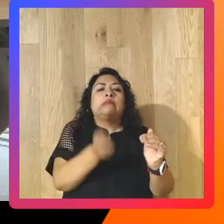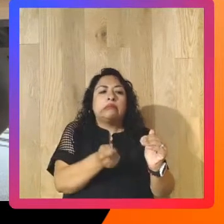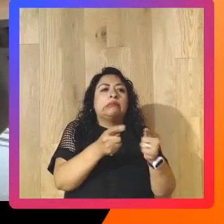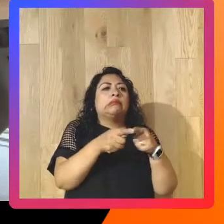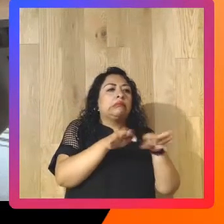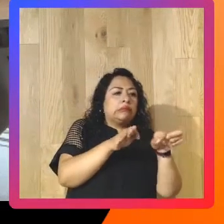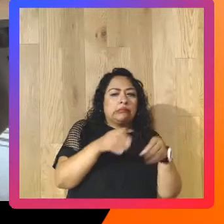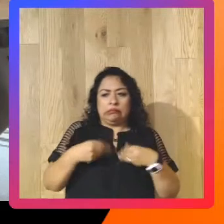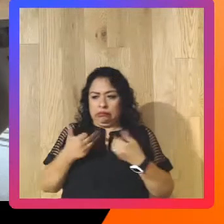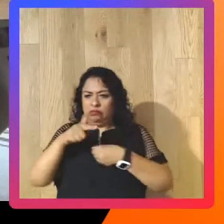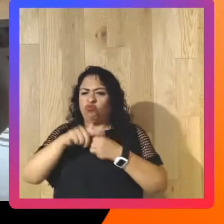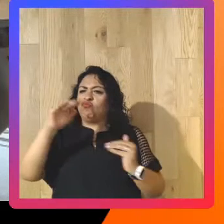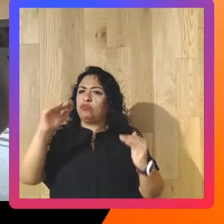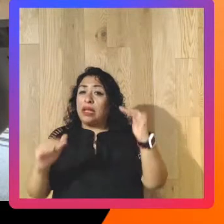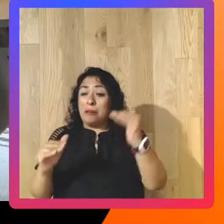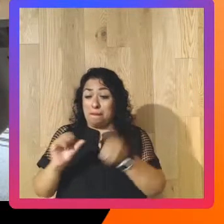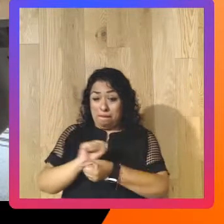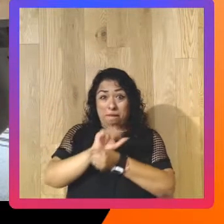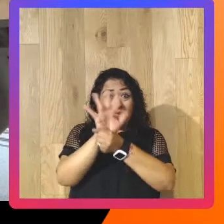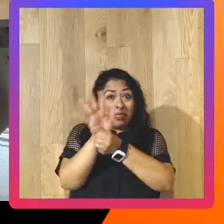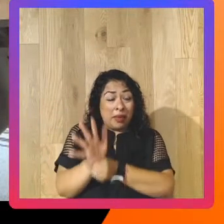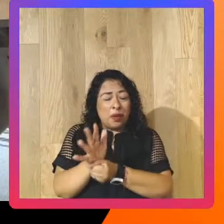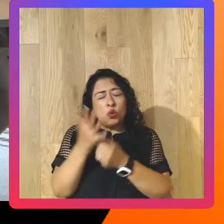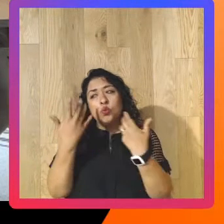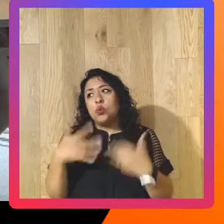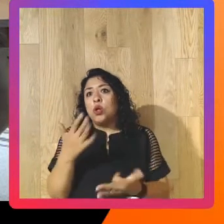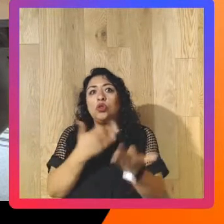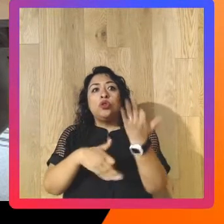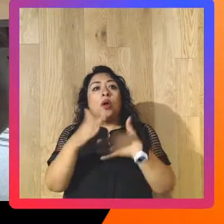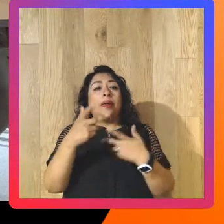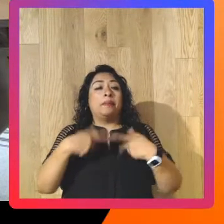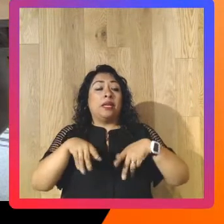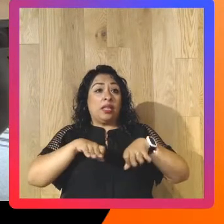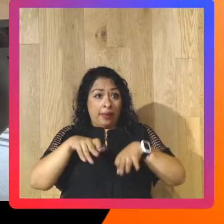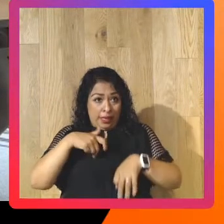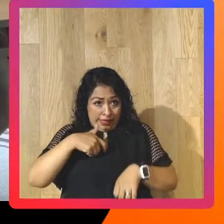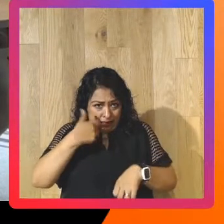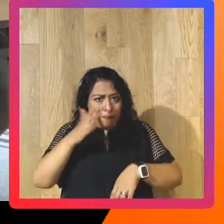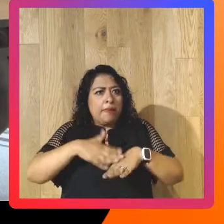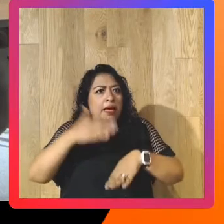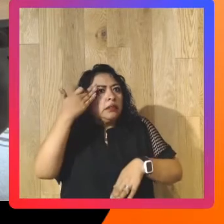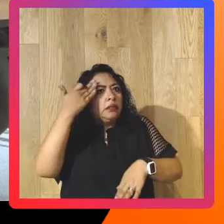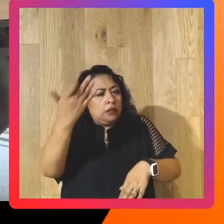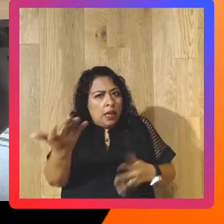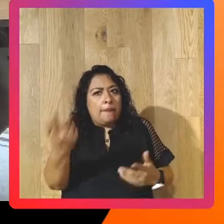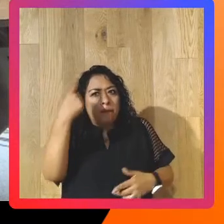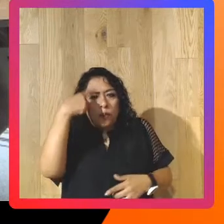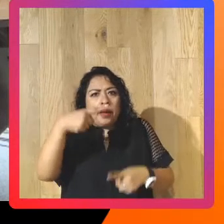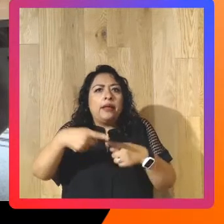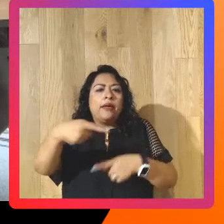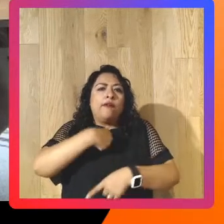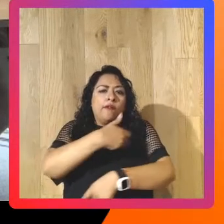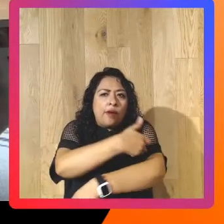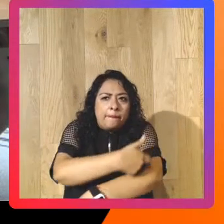y la vida personal. La pandemia nos dejó que todos los colaboradores queremos más tiempo justamente para la familia,